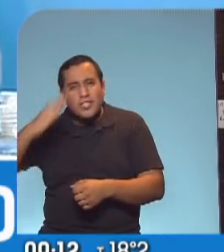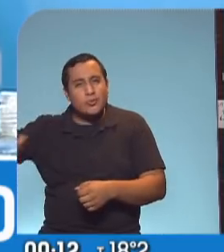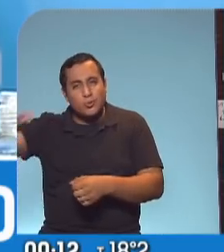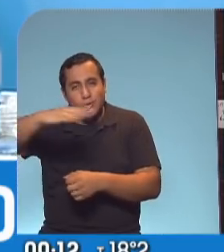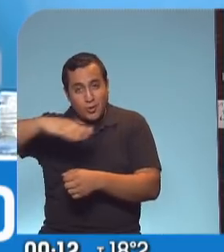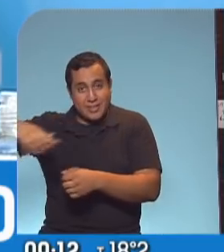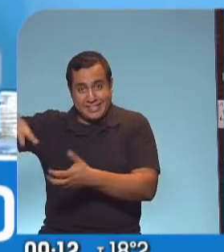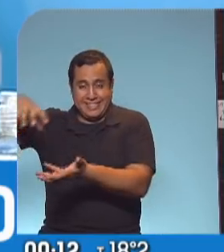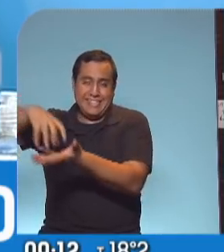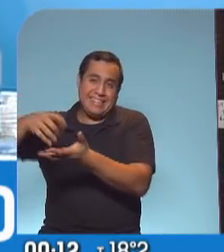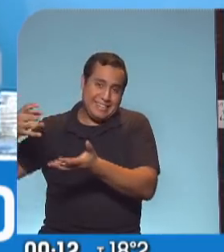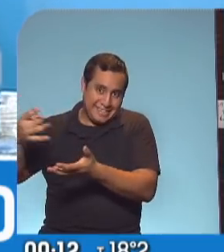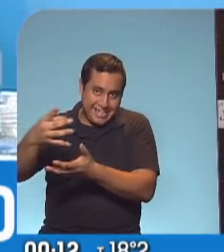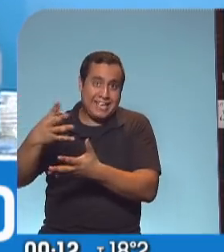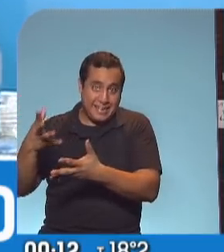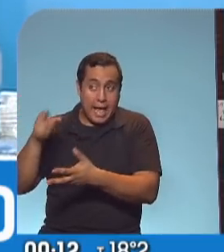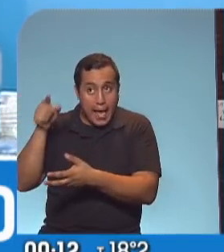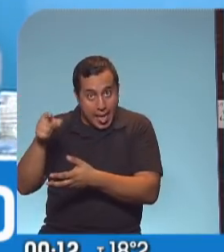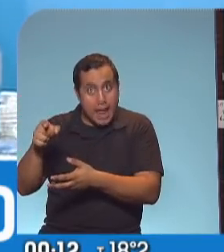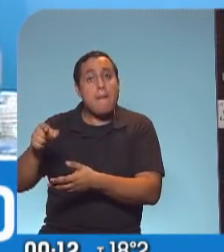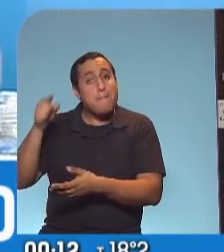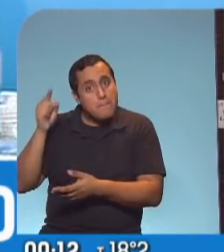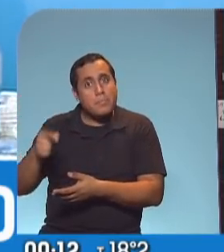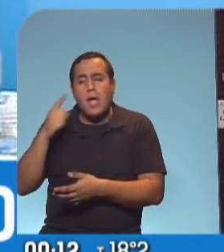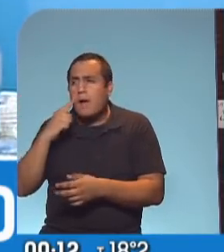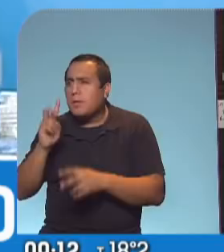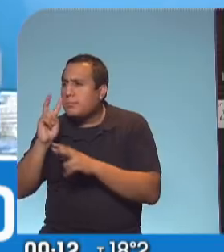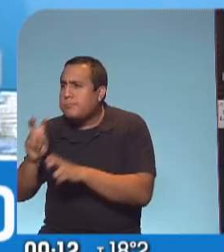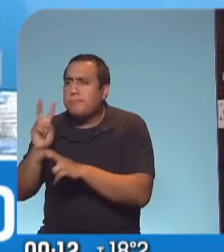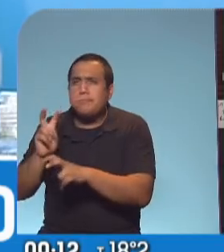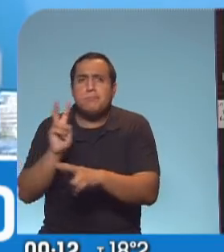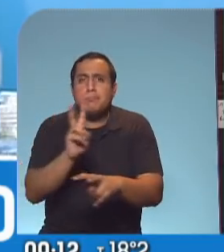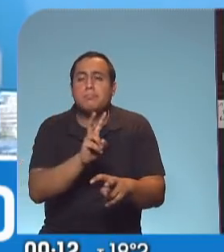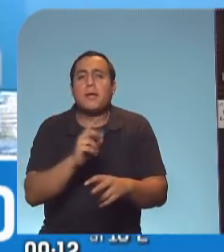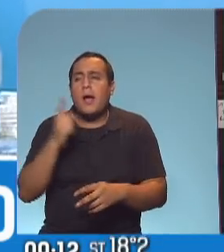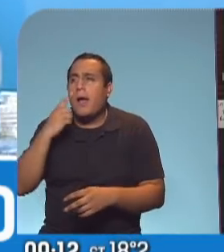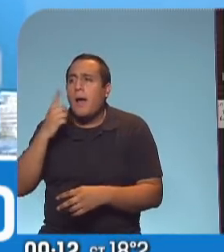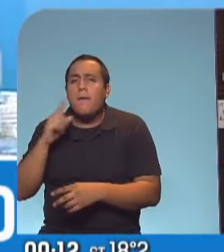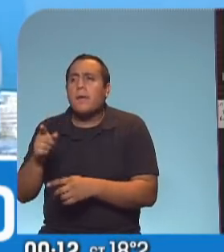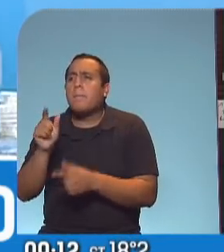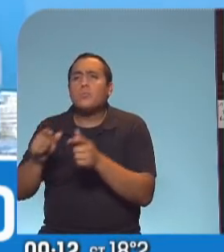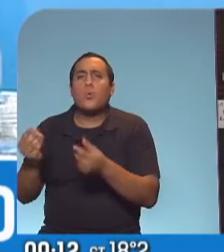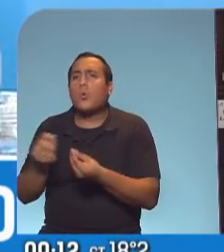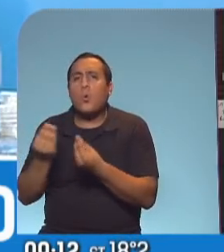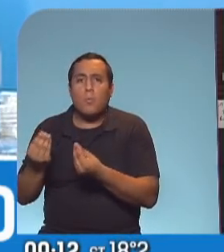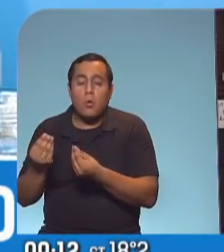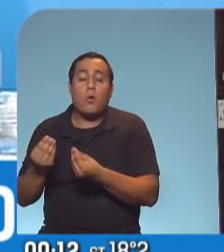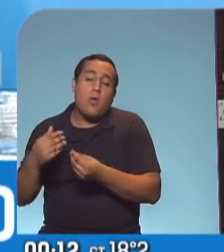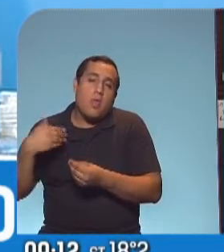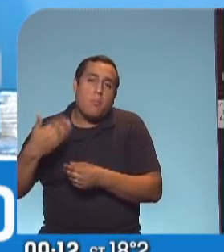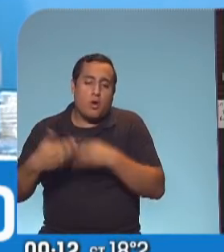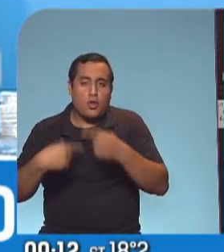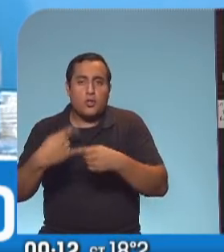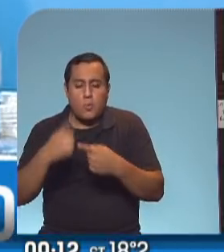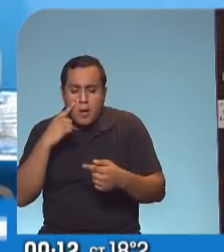Constitución en el contexto de evaluar el protocolo de toma de muestras, para después seguir trabajando en